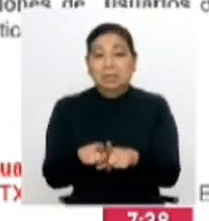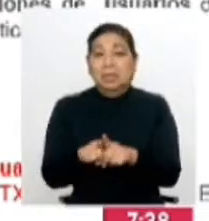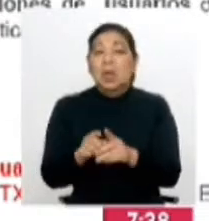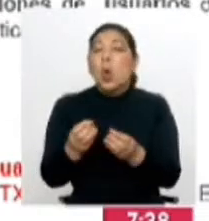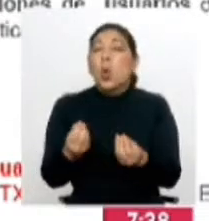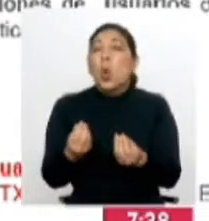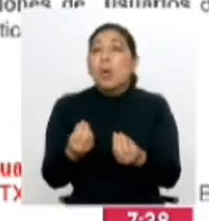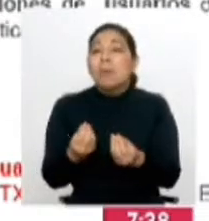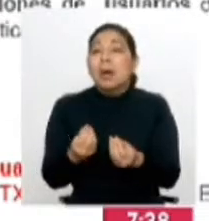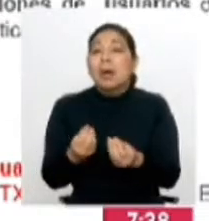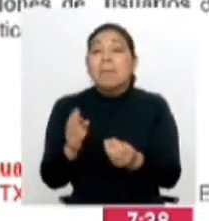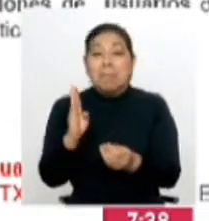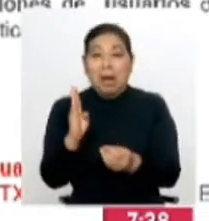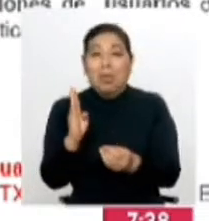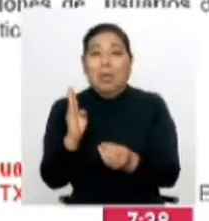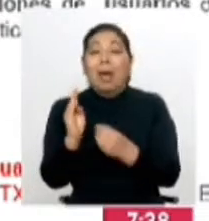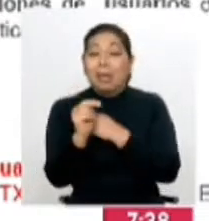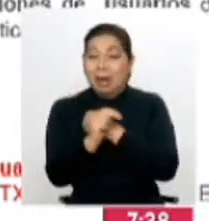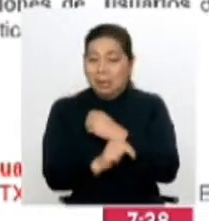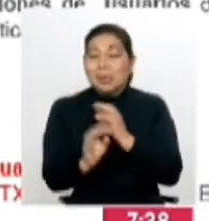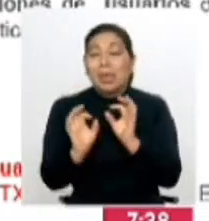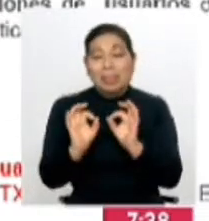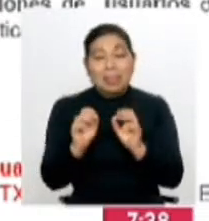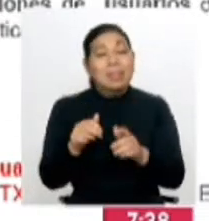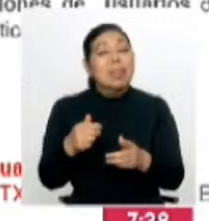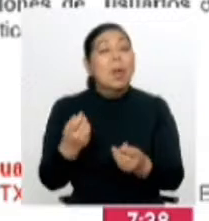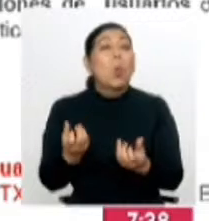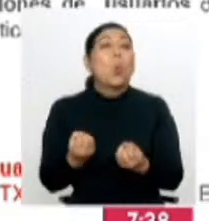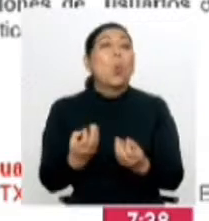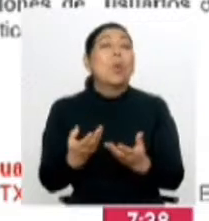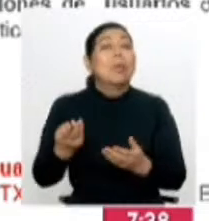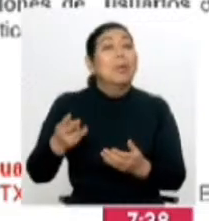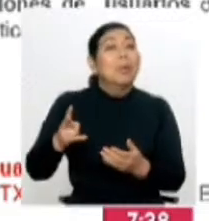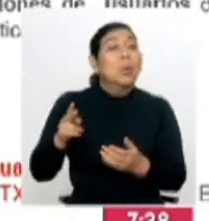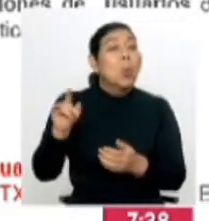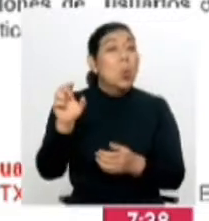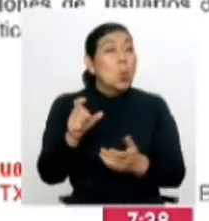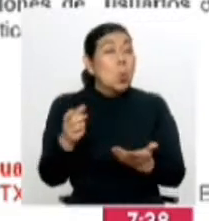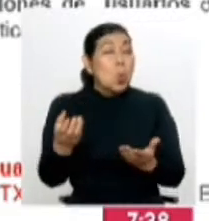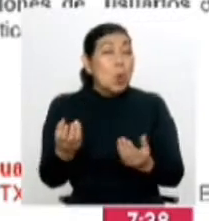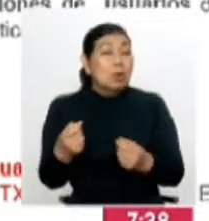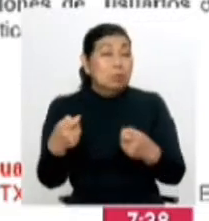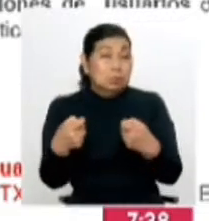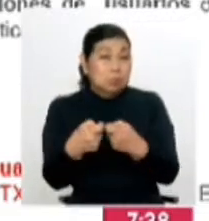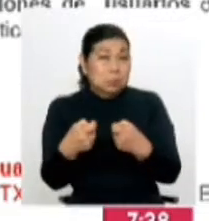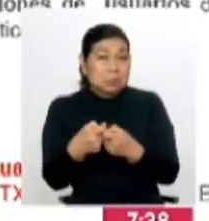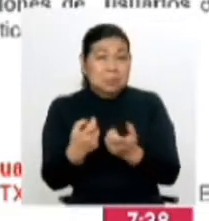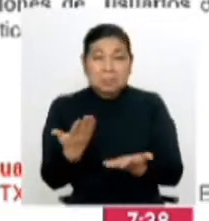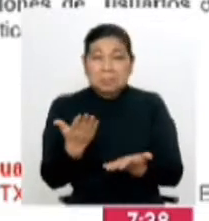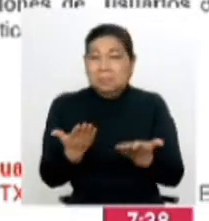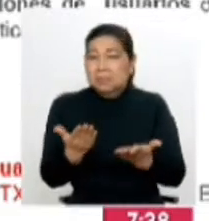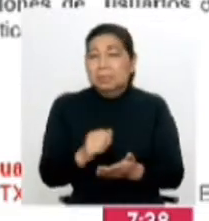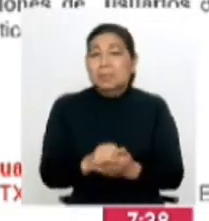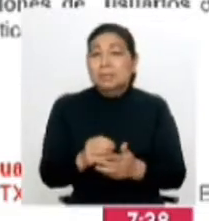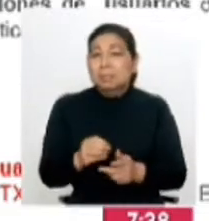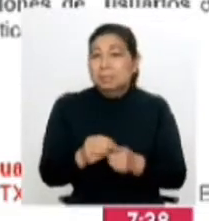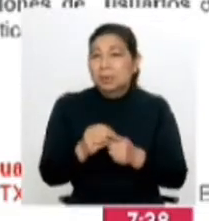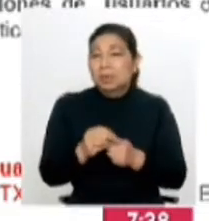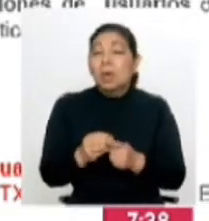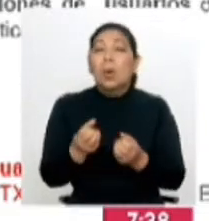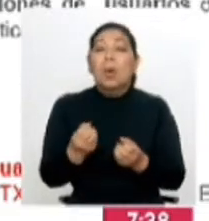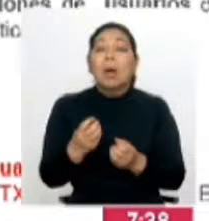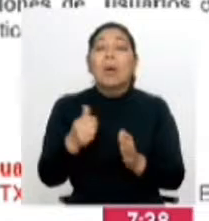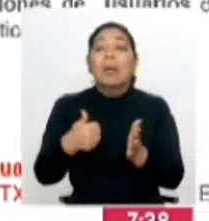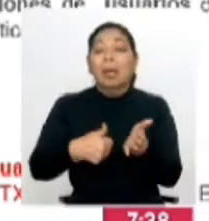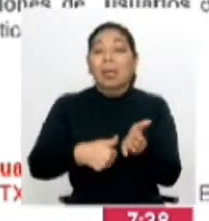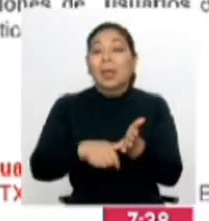una plataforma que ha habilitado el Banco de la Nación, ¿no? El incremento de usuarios en canales virtuales obviamente se debe principalmente a cuenta